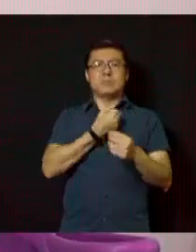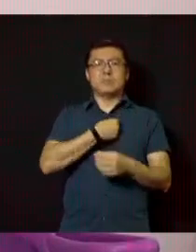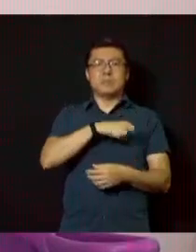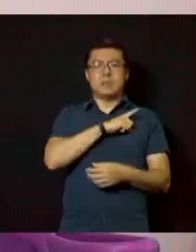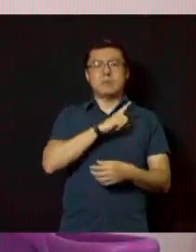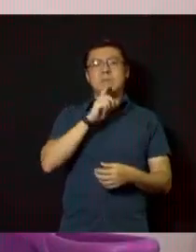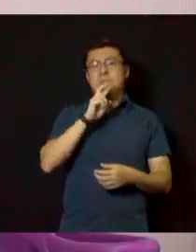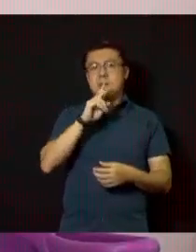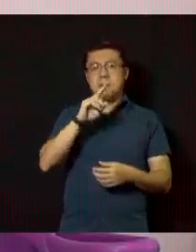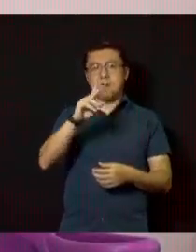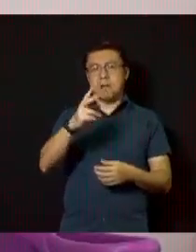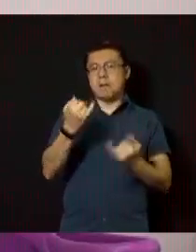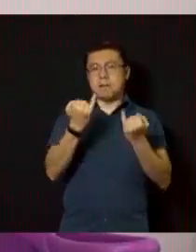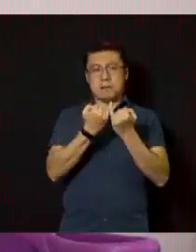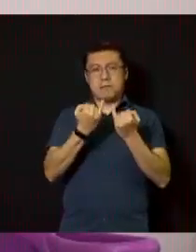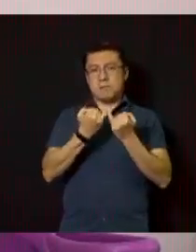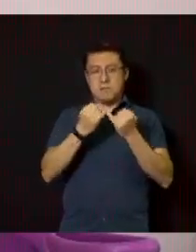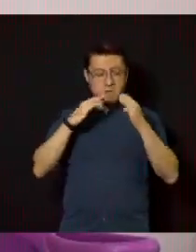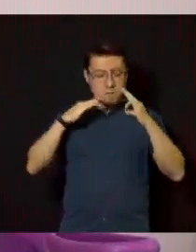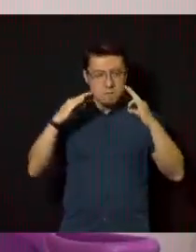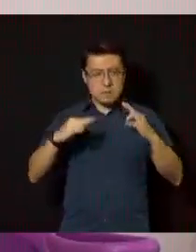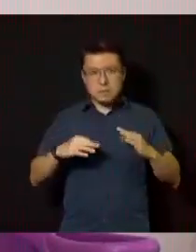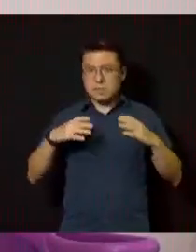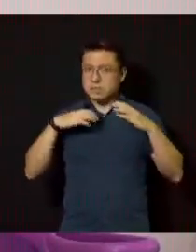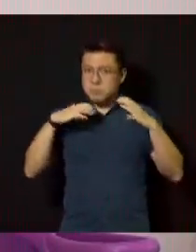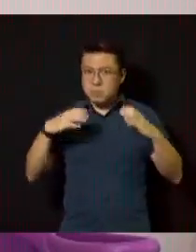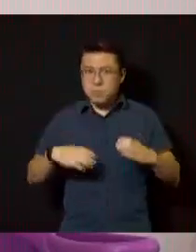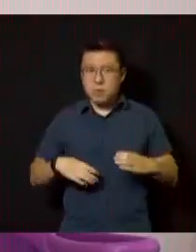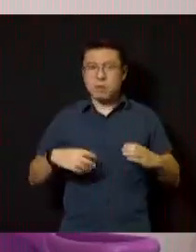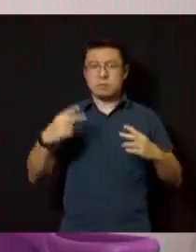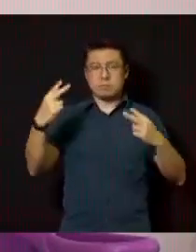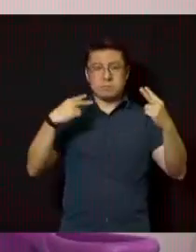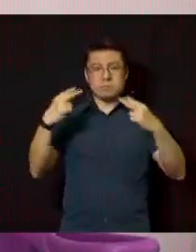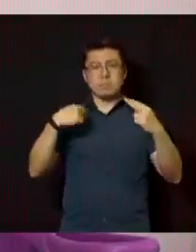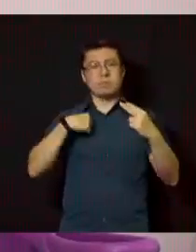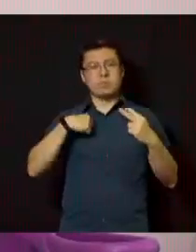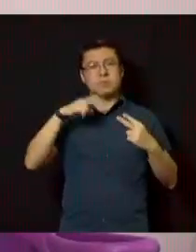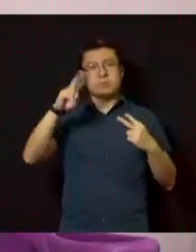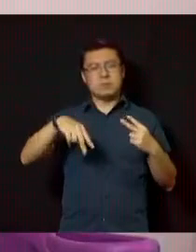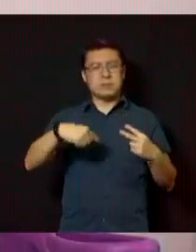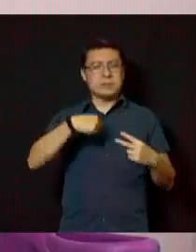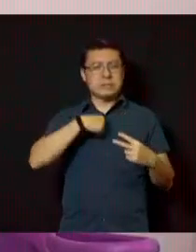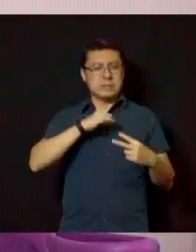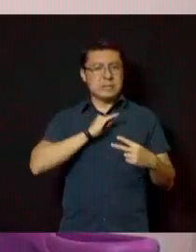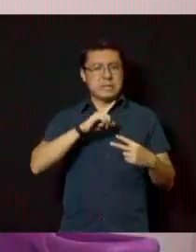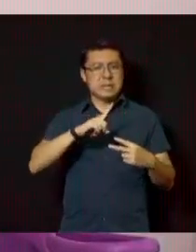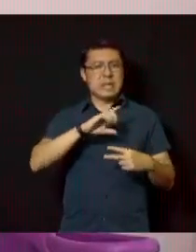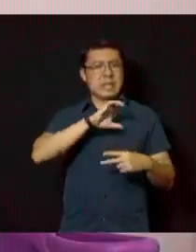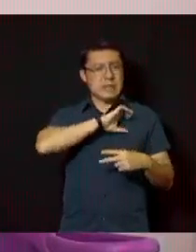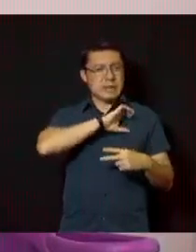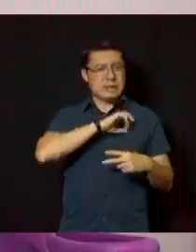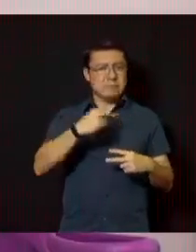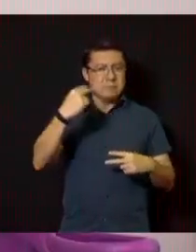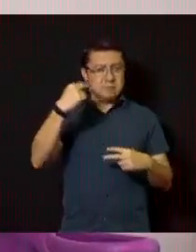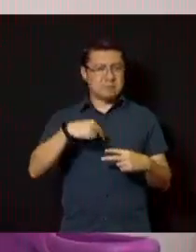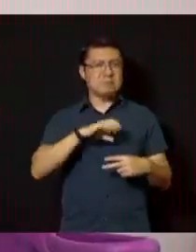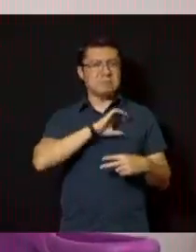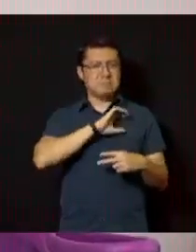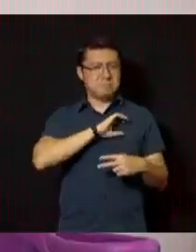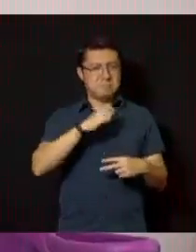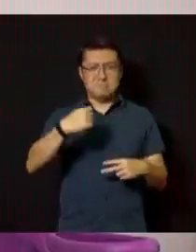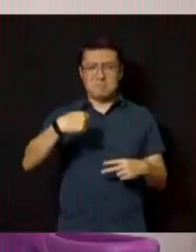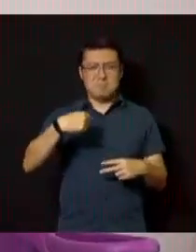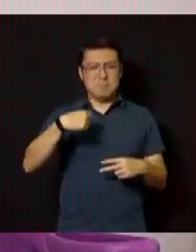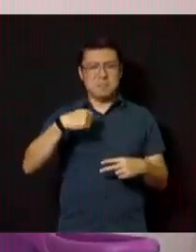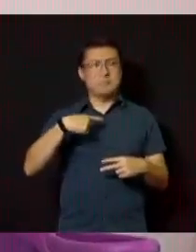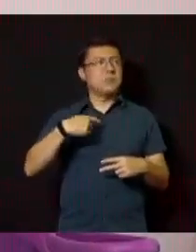he mejorado mucho en mi aspecto físico, pero sobre todo he aprendido a quererme, a aceptarme. Esto que estoy haciendo el día de hoy, pues anteriormente creo que no lo